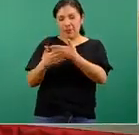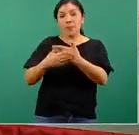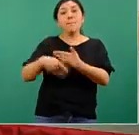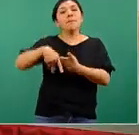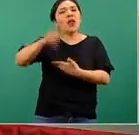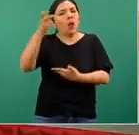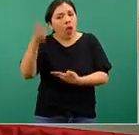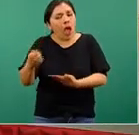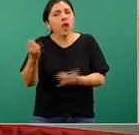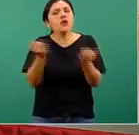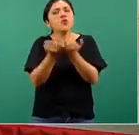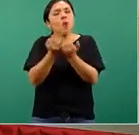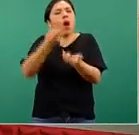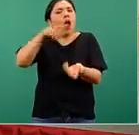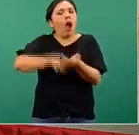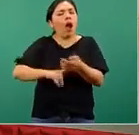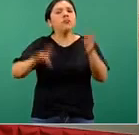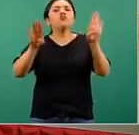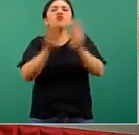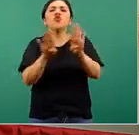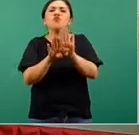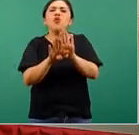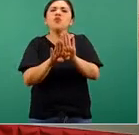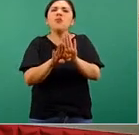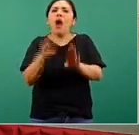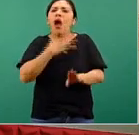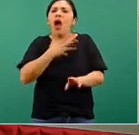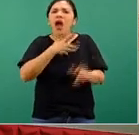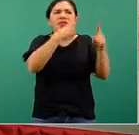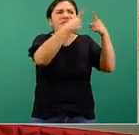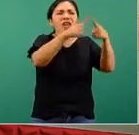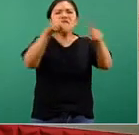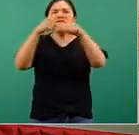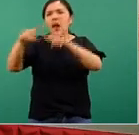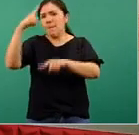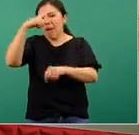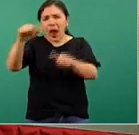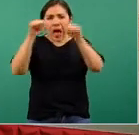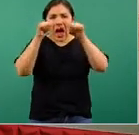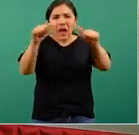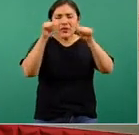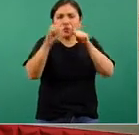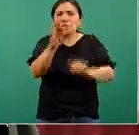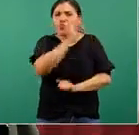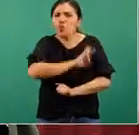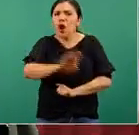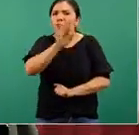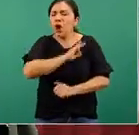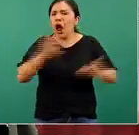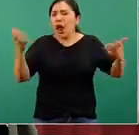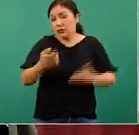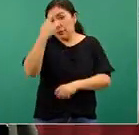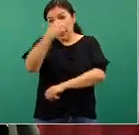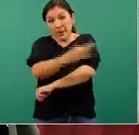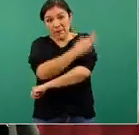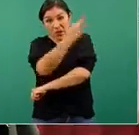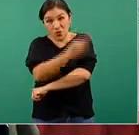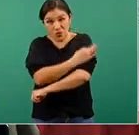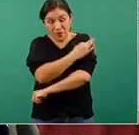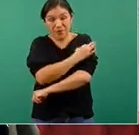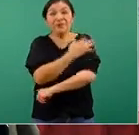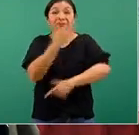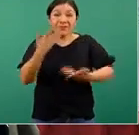parte explica esta diversidad de coberturas o de logros de vacunación, porque